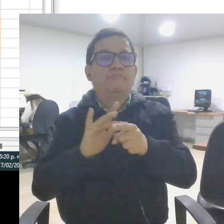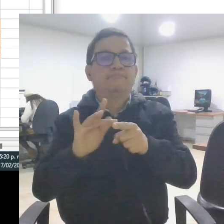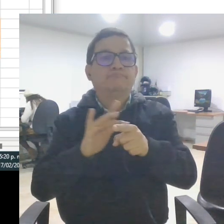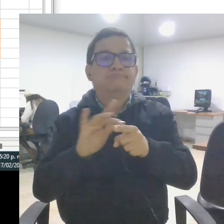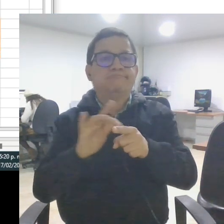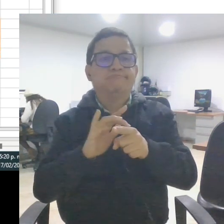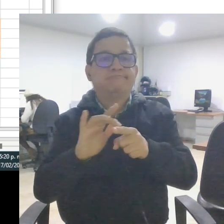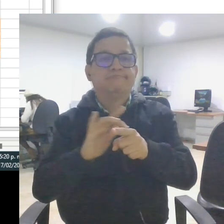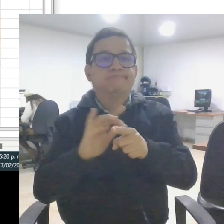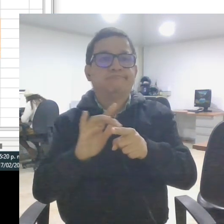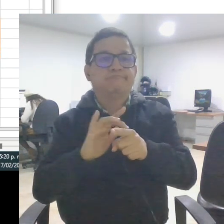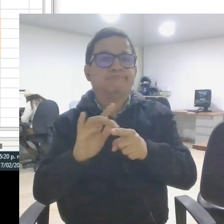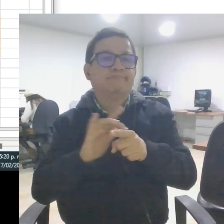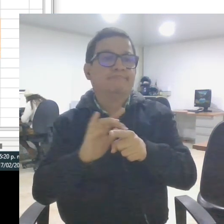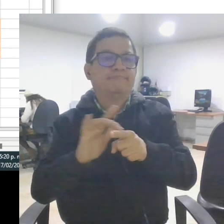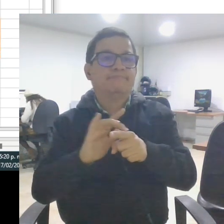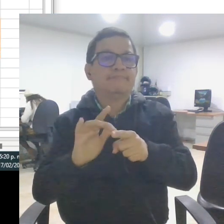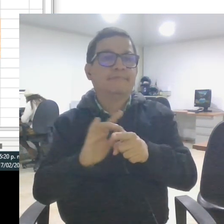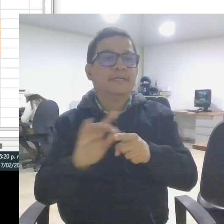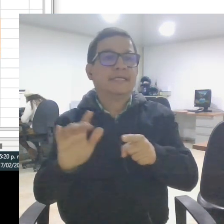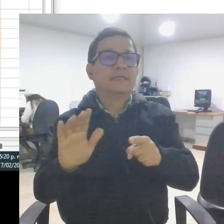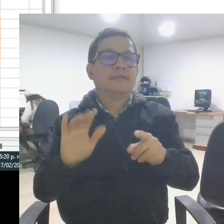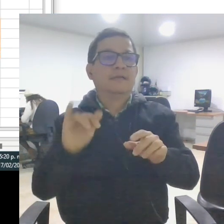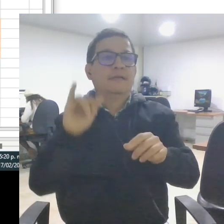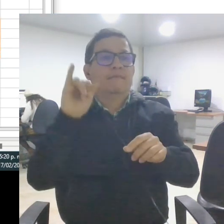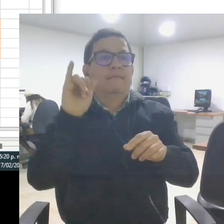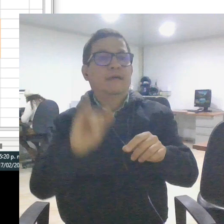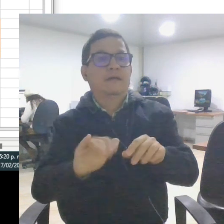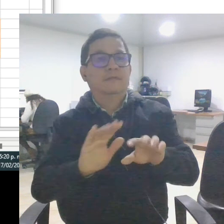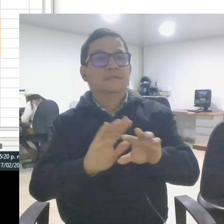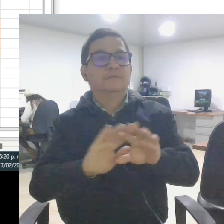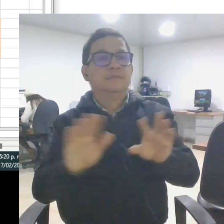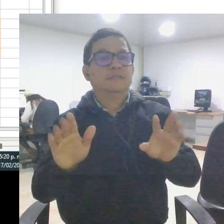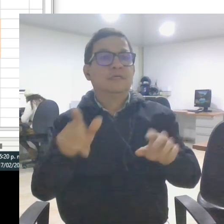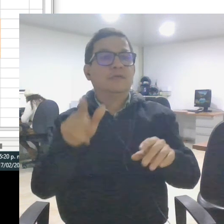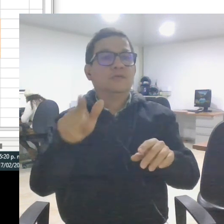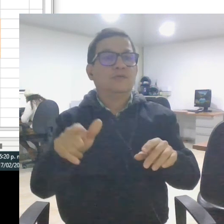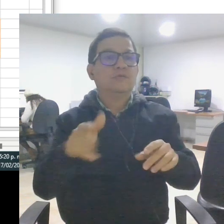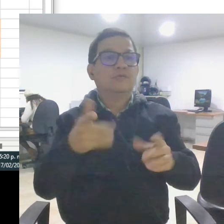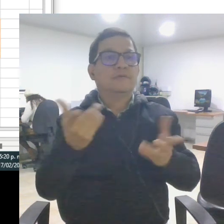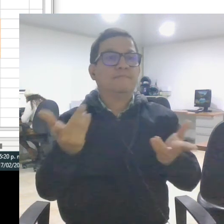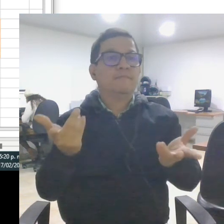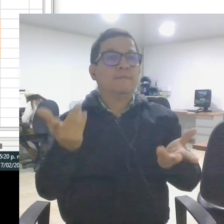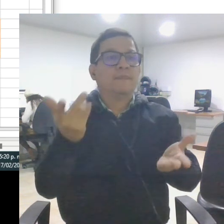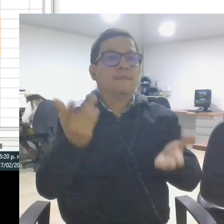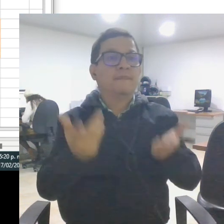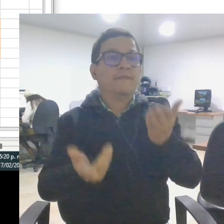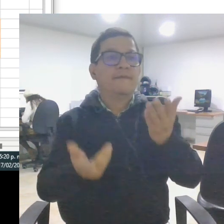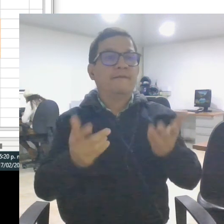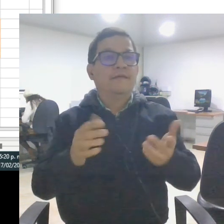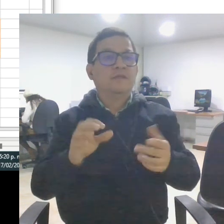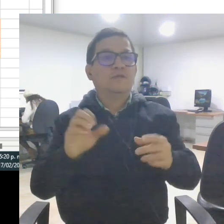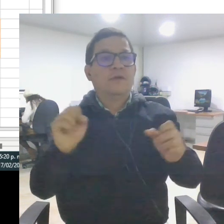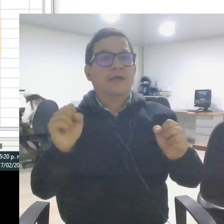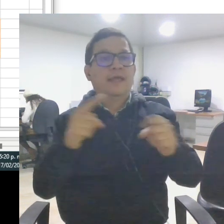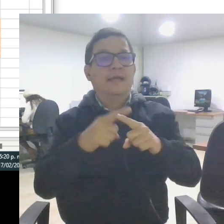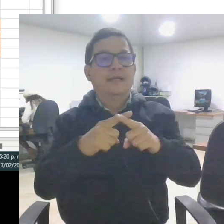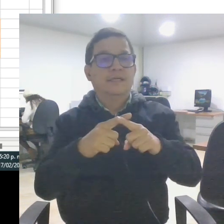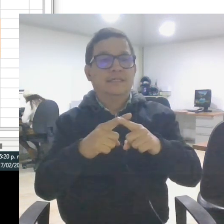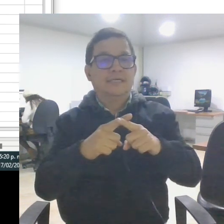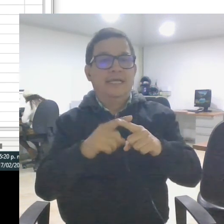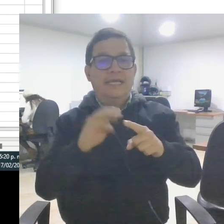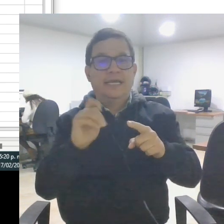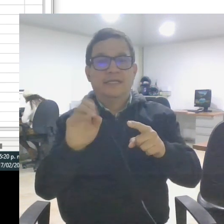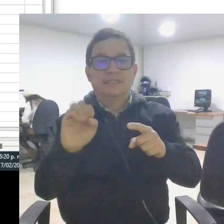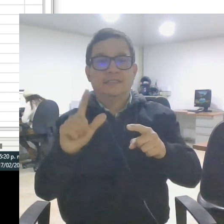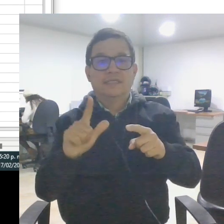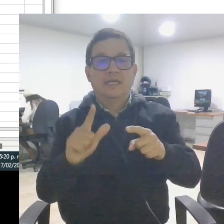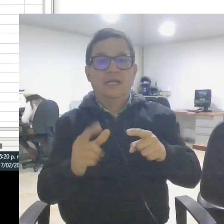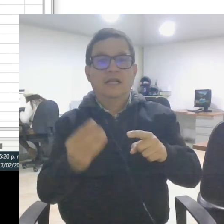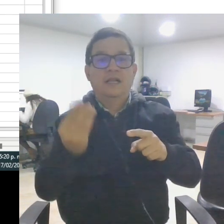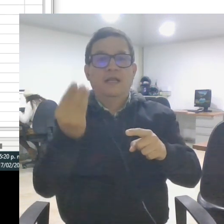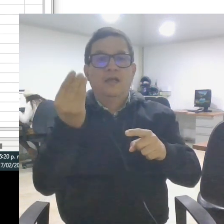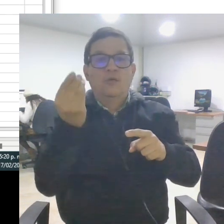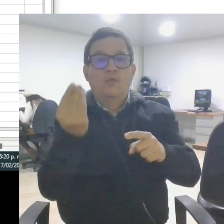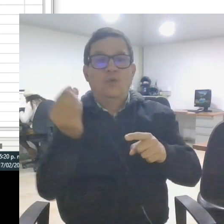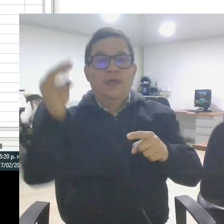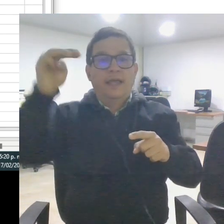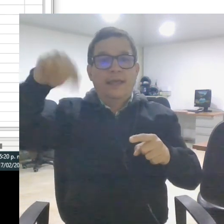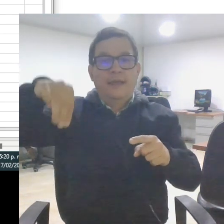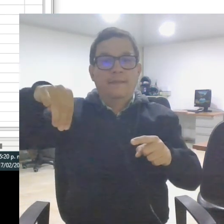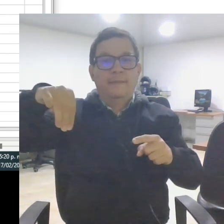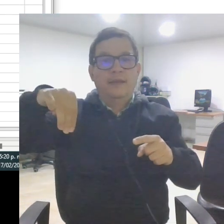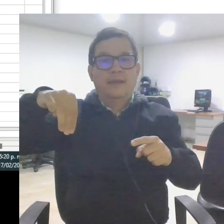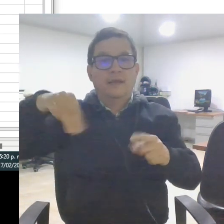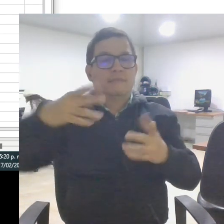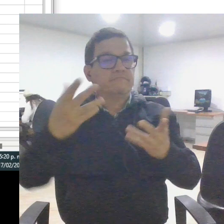el caso de los estudiantes que han presentado problemas con Excel QM y no lo pueden resolver así, entonces lo vamos a